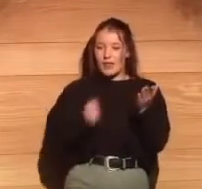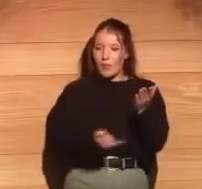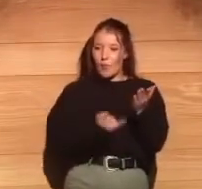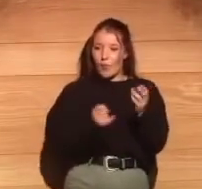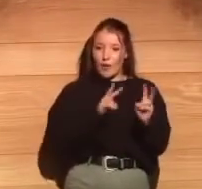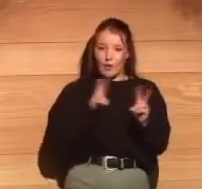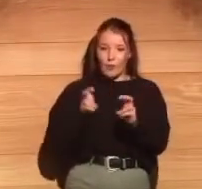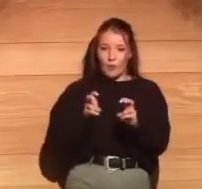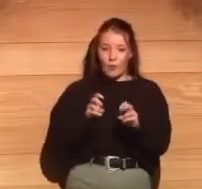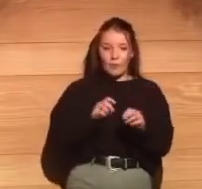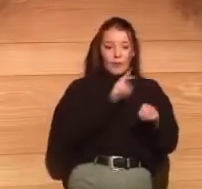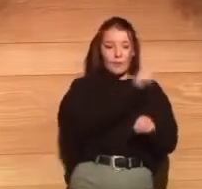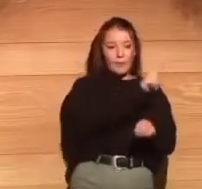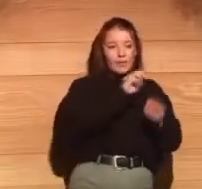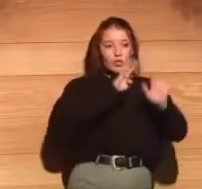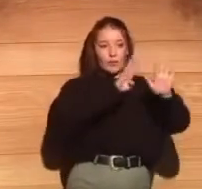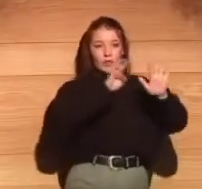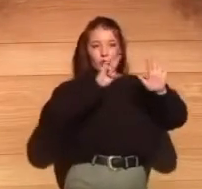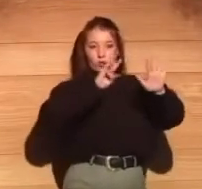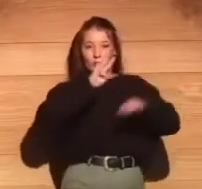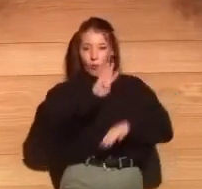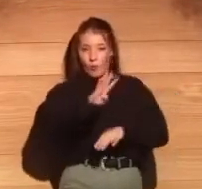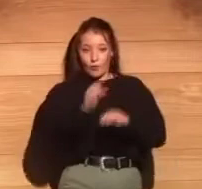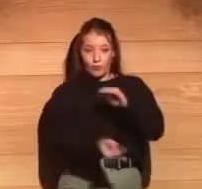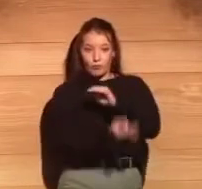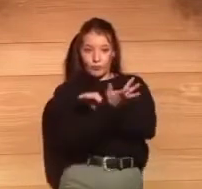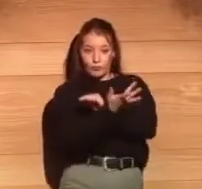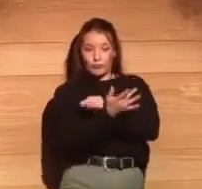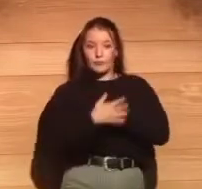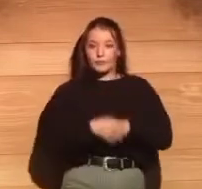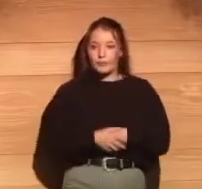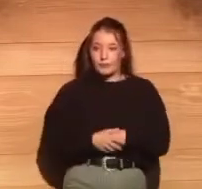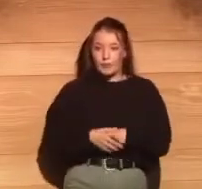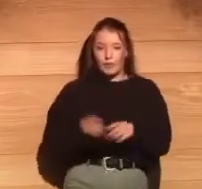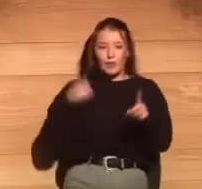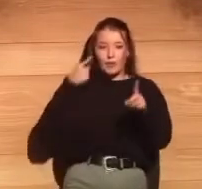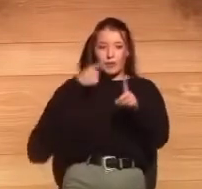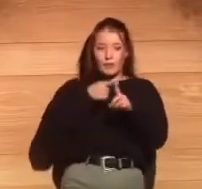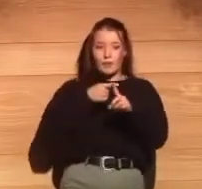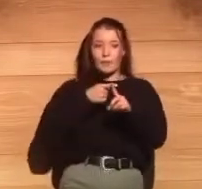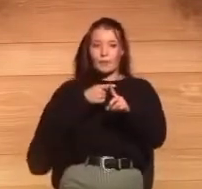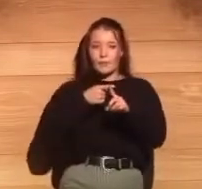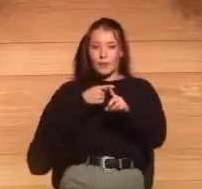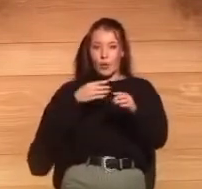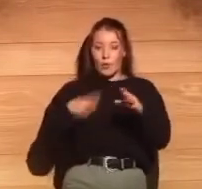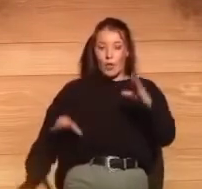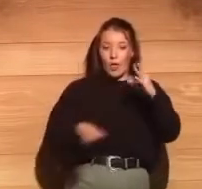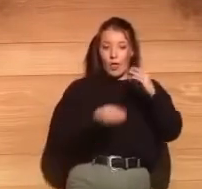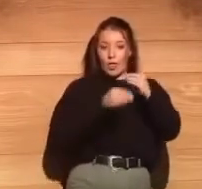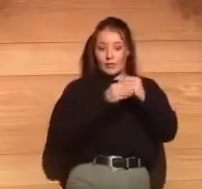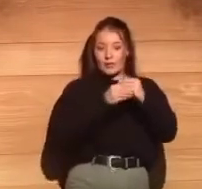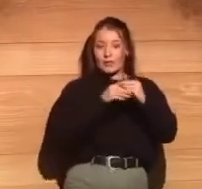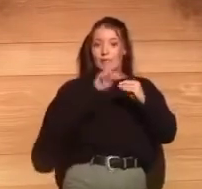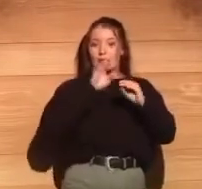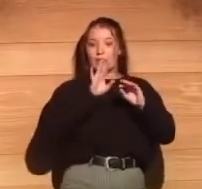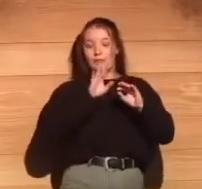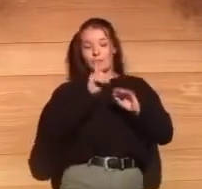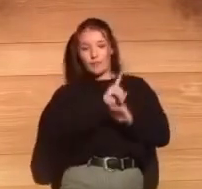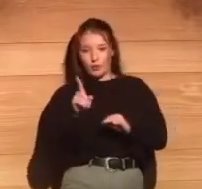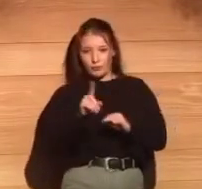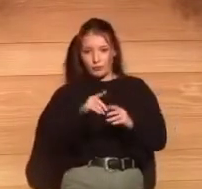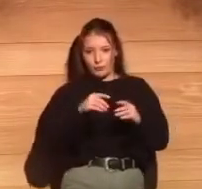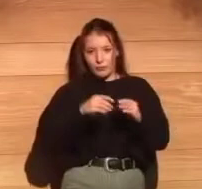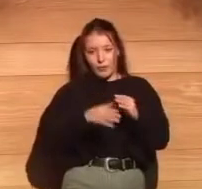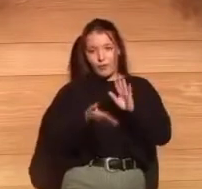en 1984, la novela de George Orwell, precisamente no para añadir cosas a la población, sino para quitárselas, ¿no?, para